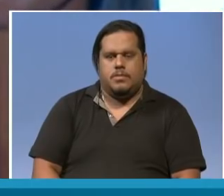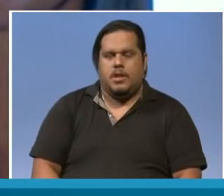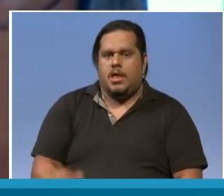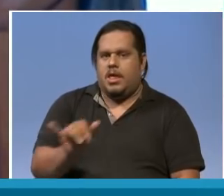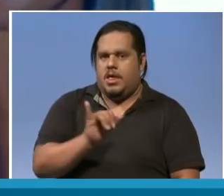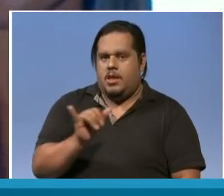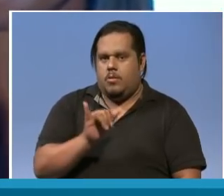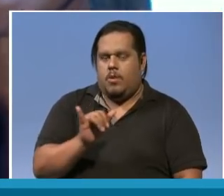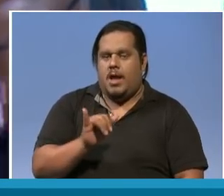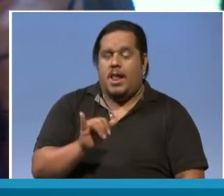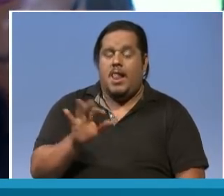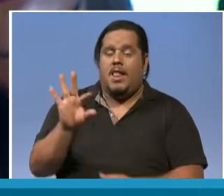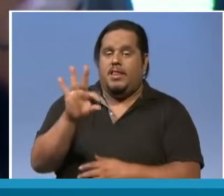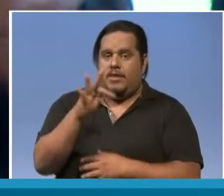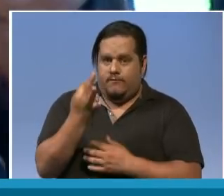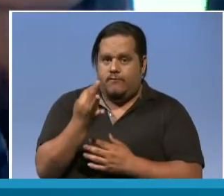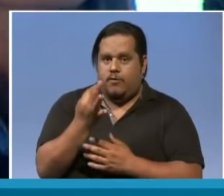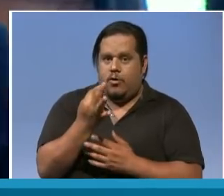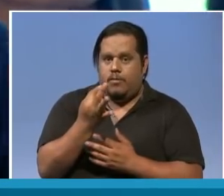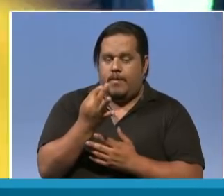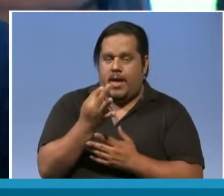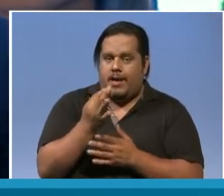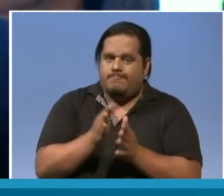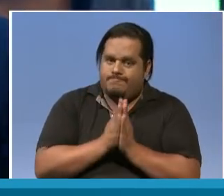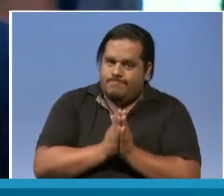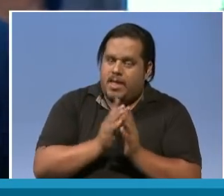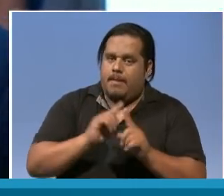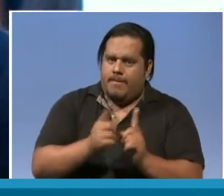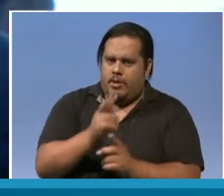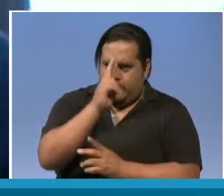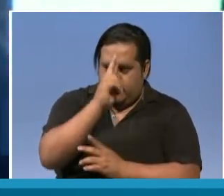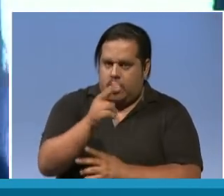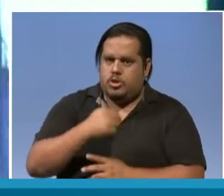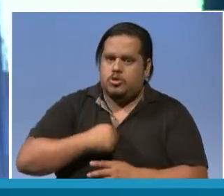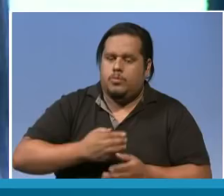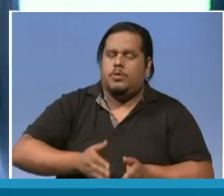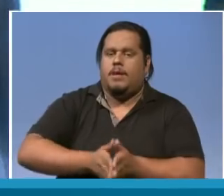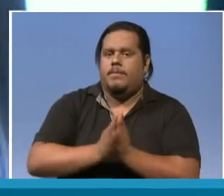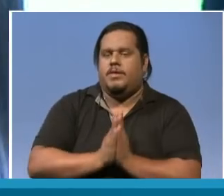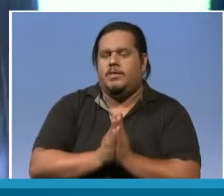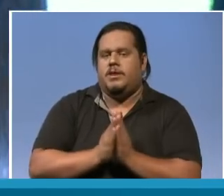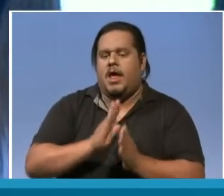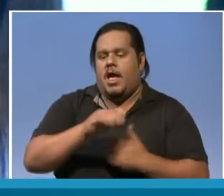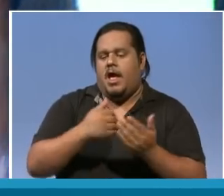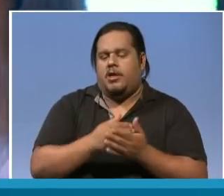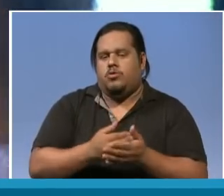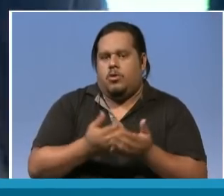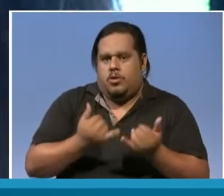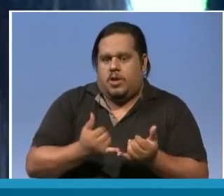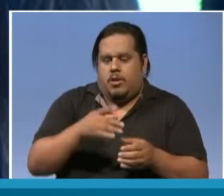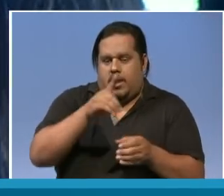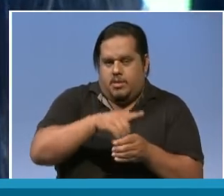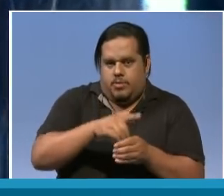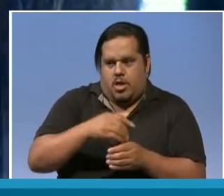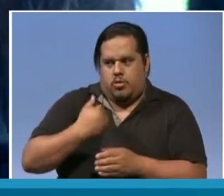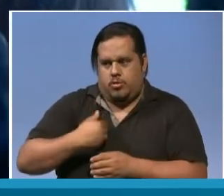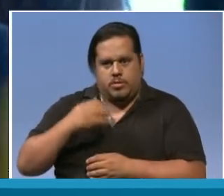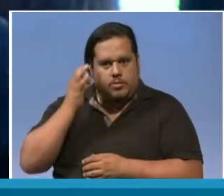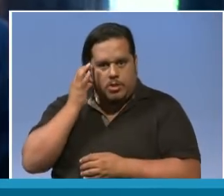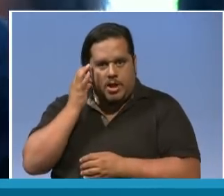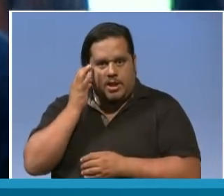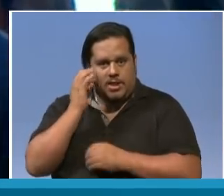También de manera vehemente pero respetuosa, quiero pedir a los actuales diputados y diputadas de la